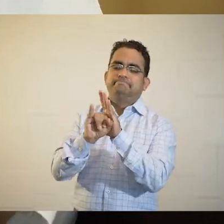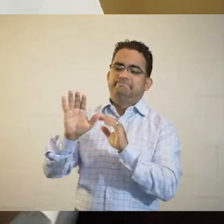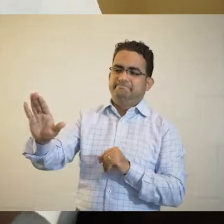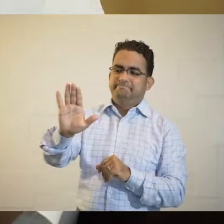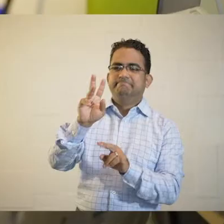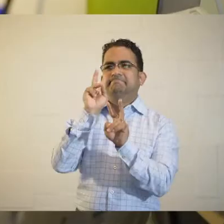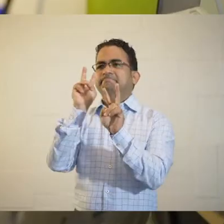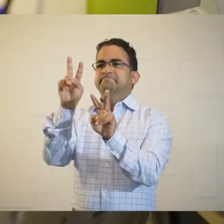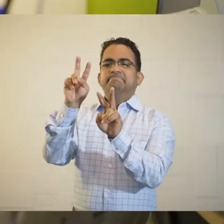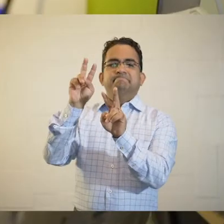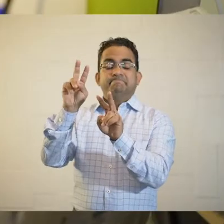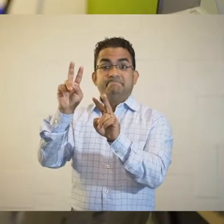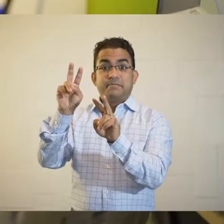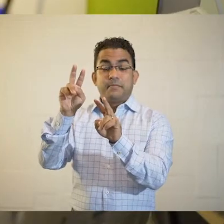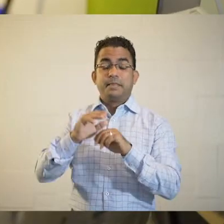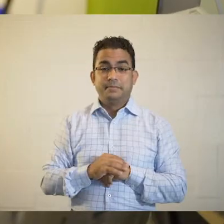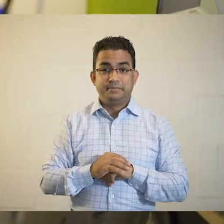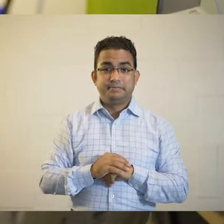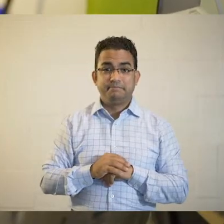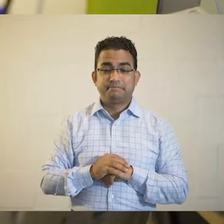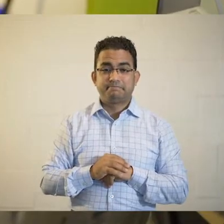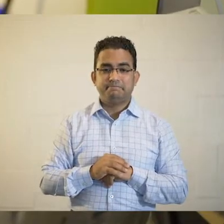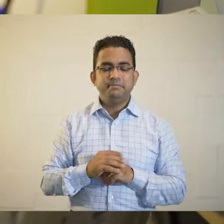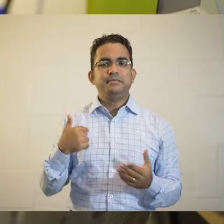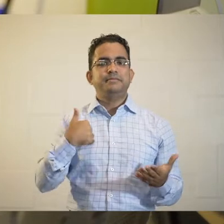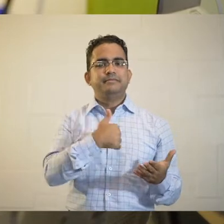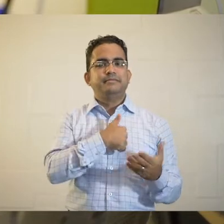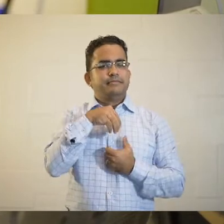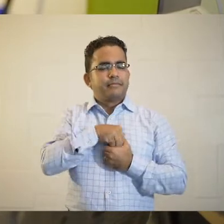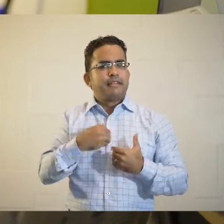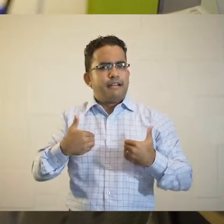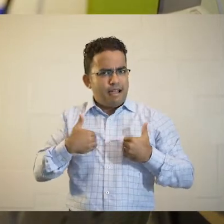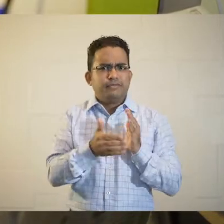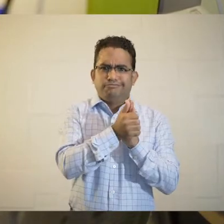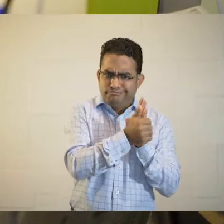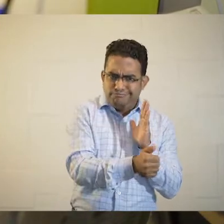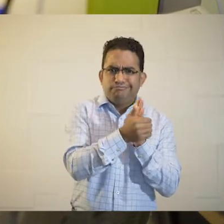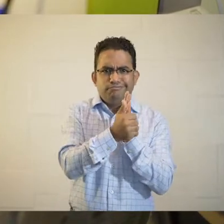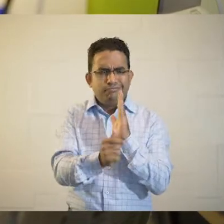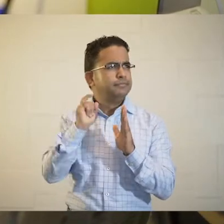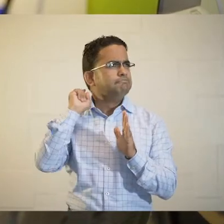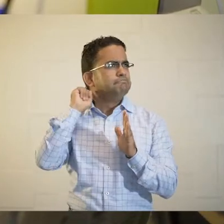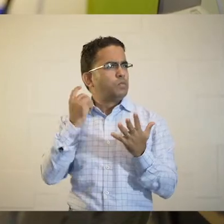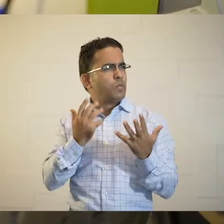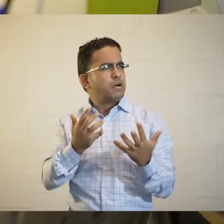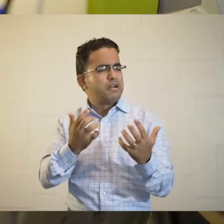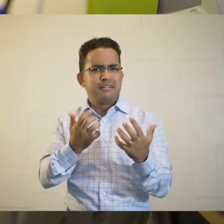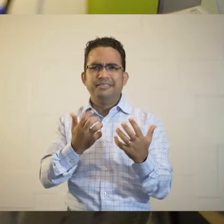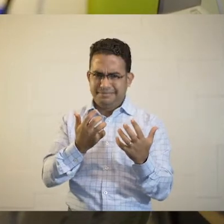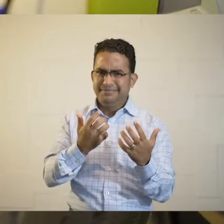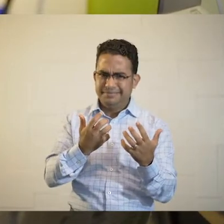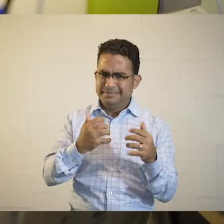todas sin excepción. Nosotros traemos capacidades y traemos intenciones y